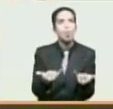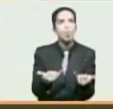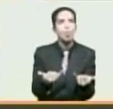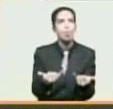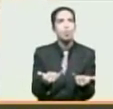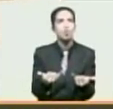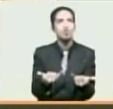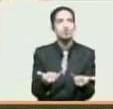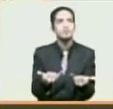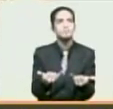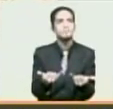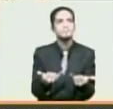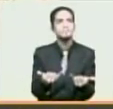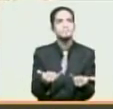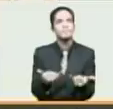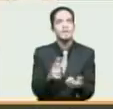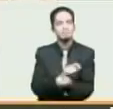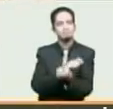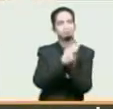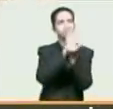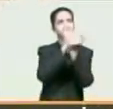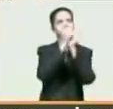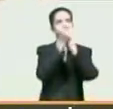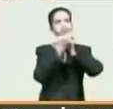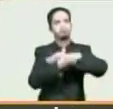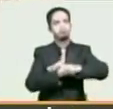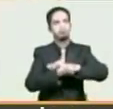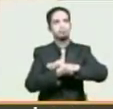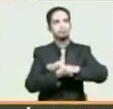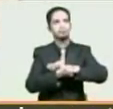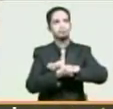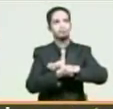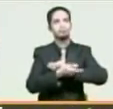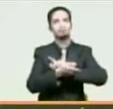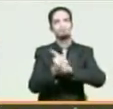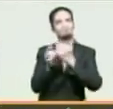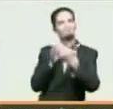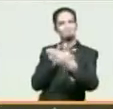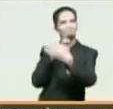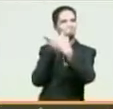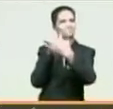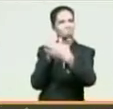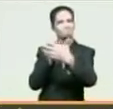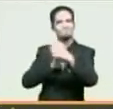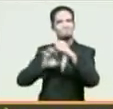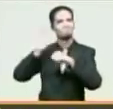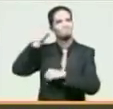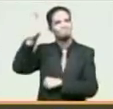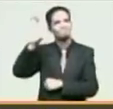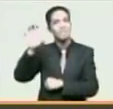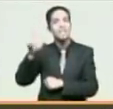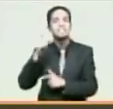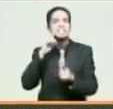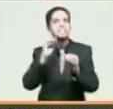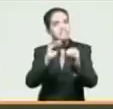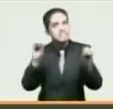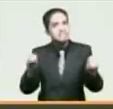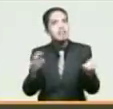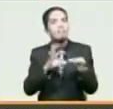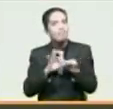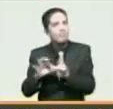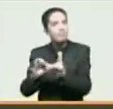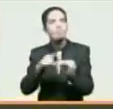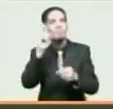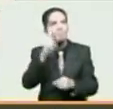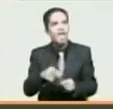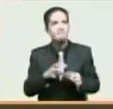la resolución de las fuerzas antiimperialistas que llama a la unidad nacional.